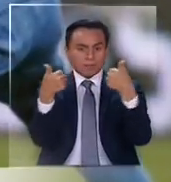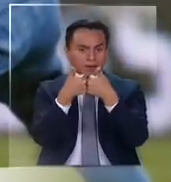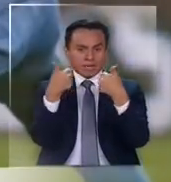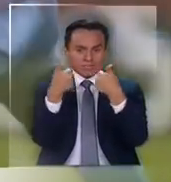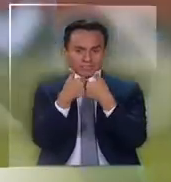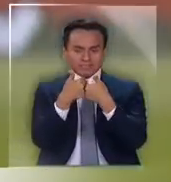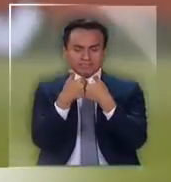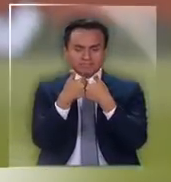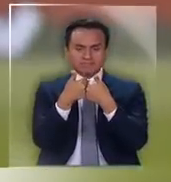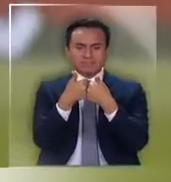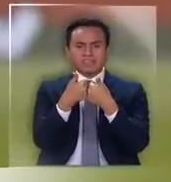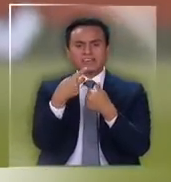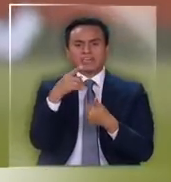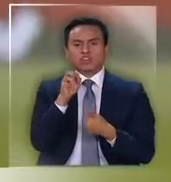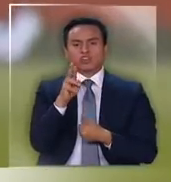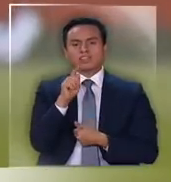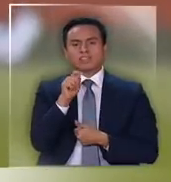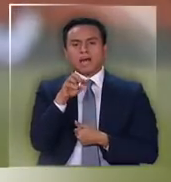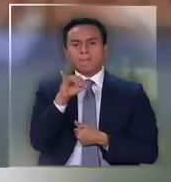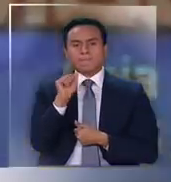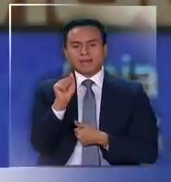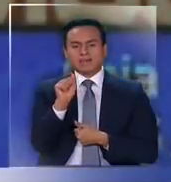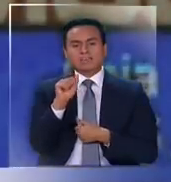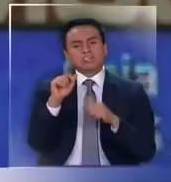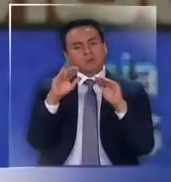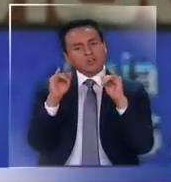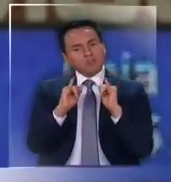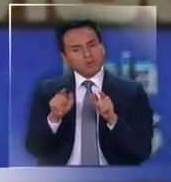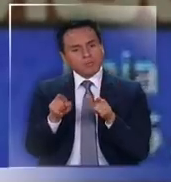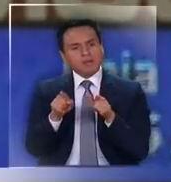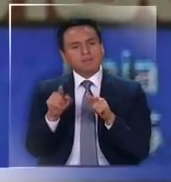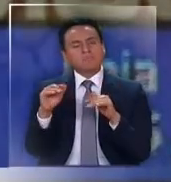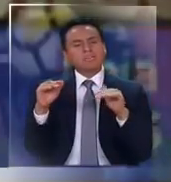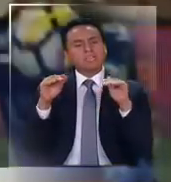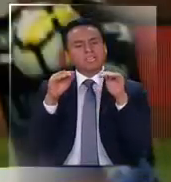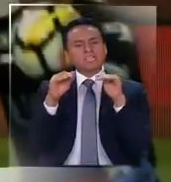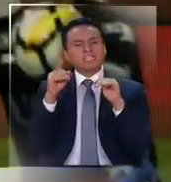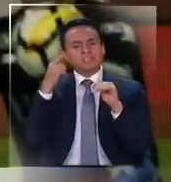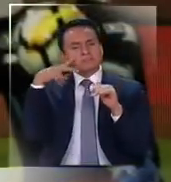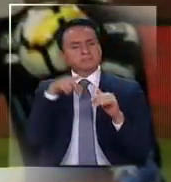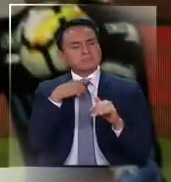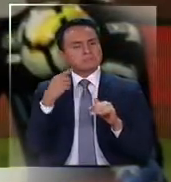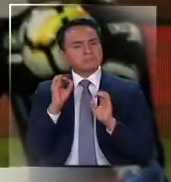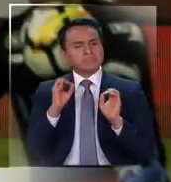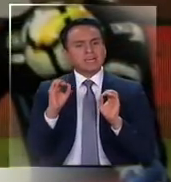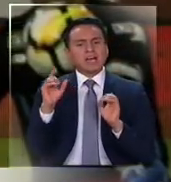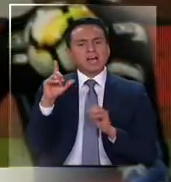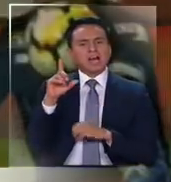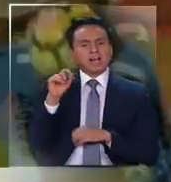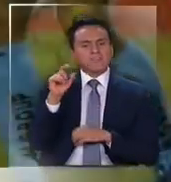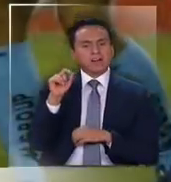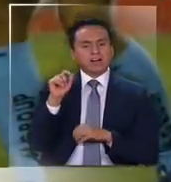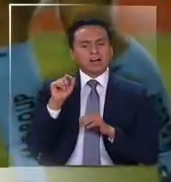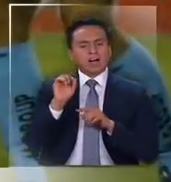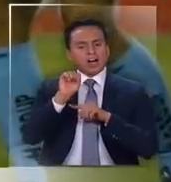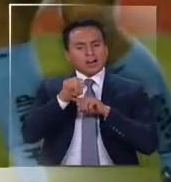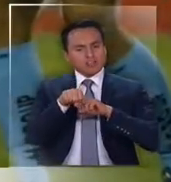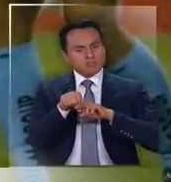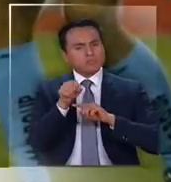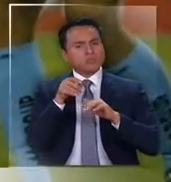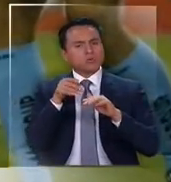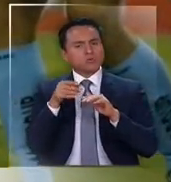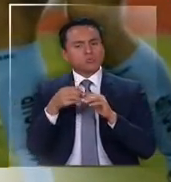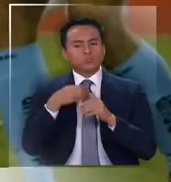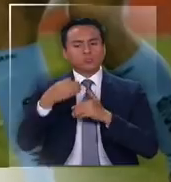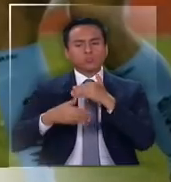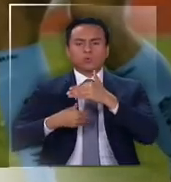para el equipo de Héctor Tito Tapia, que de igual forma se mantiene invicto en la banca alba desde que asumió en este